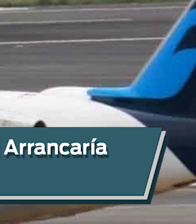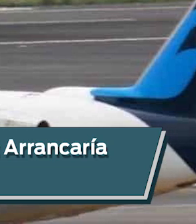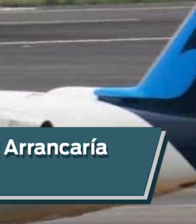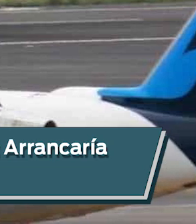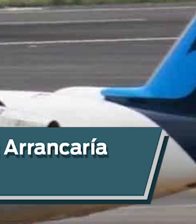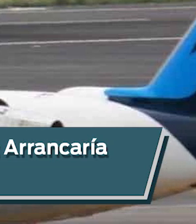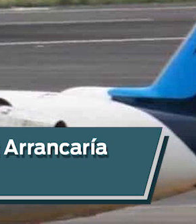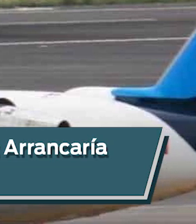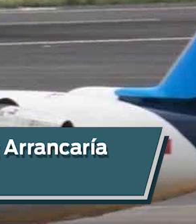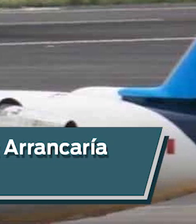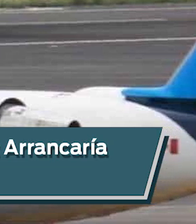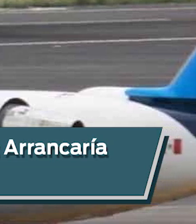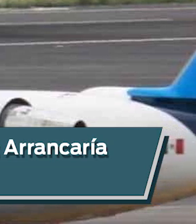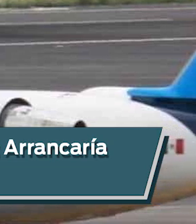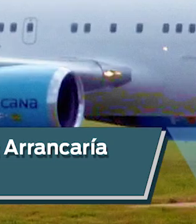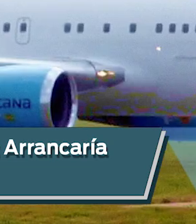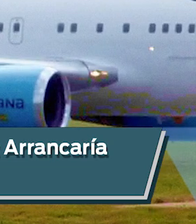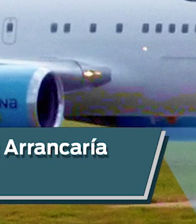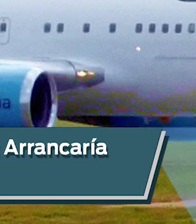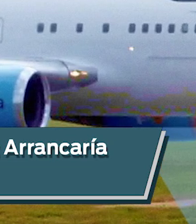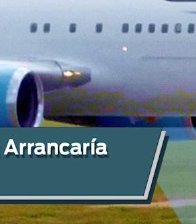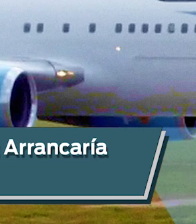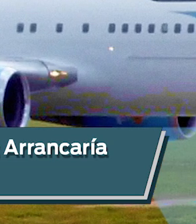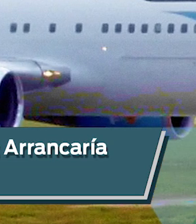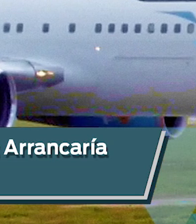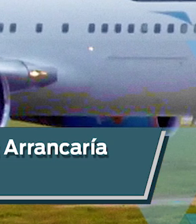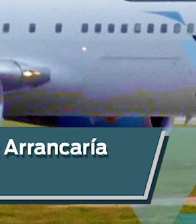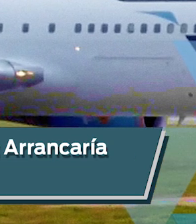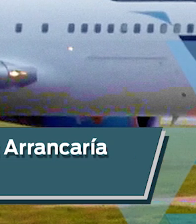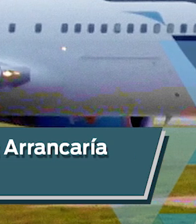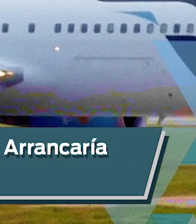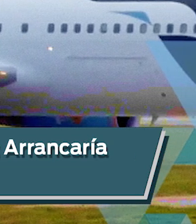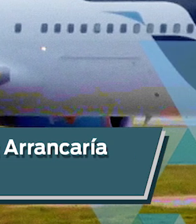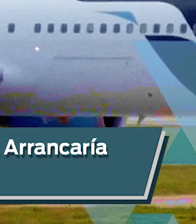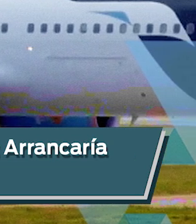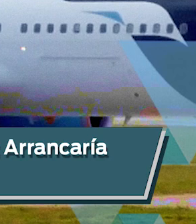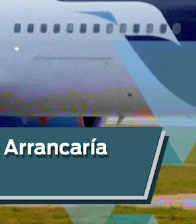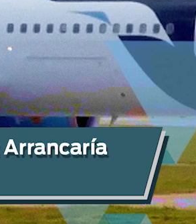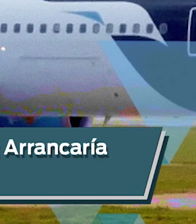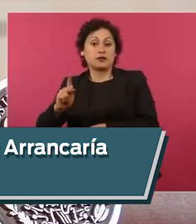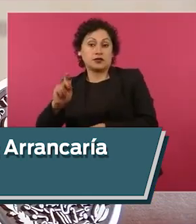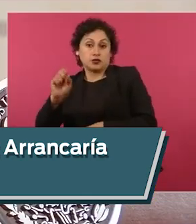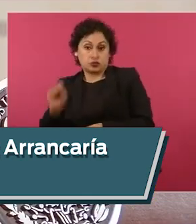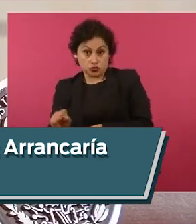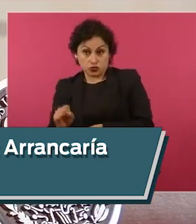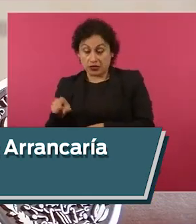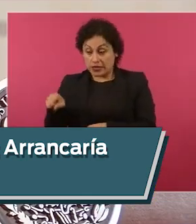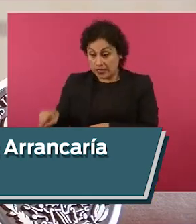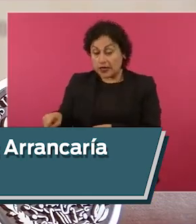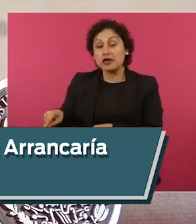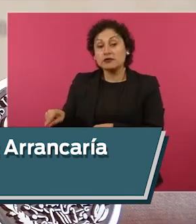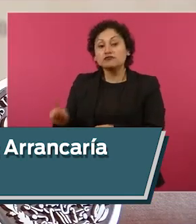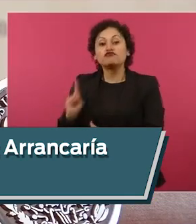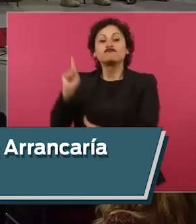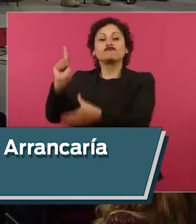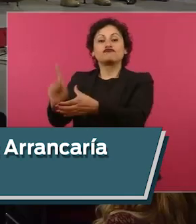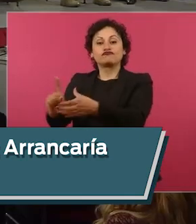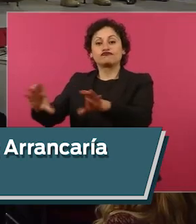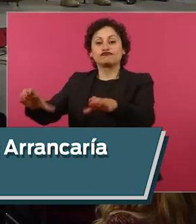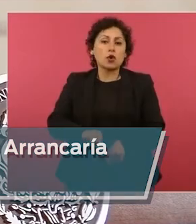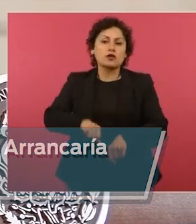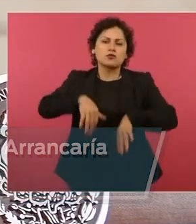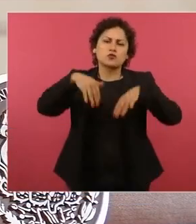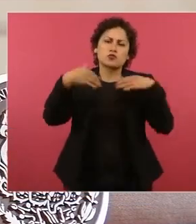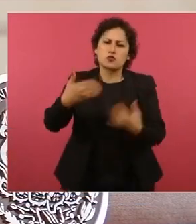millones de pesos para ponerla a volar posiblemente en diciembre próximo anunció este jueves la secretaria de gobernación Luisa María